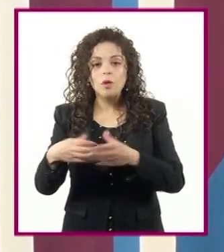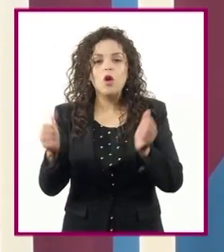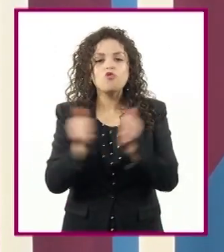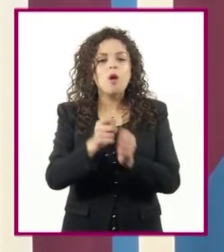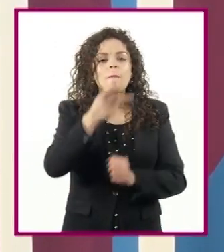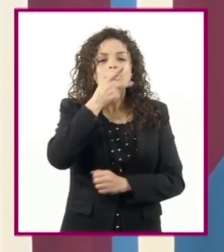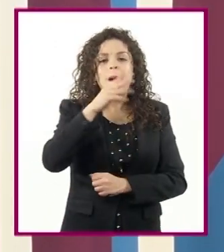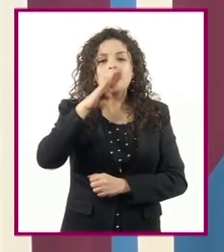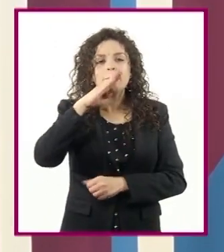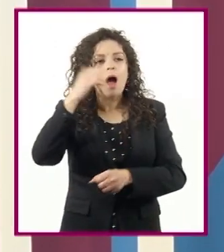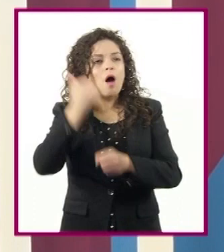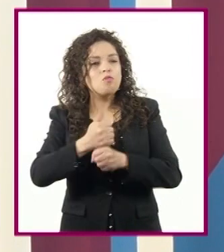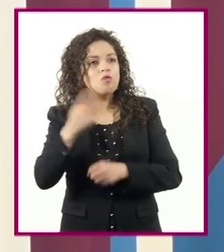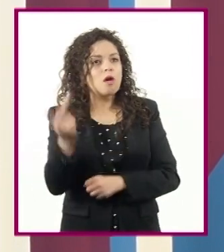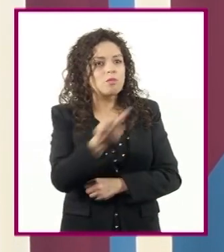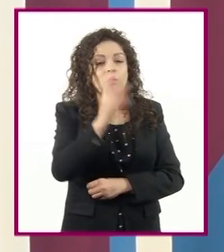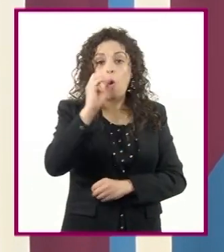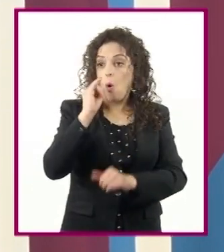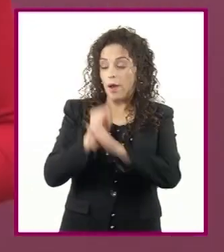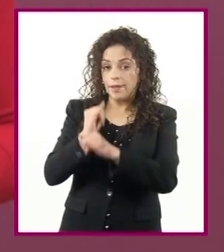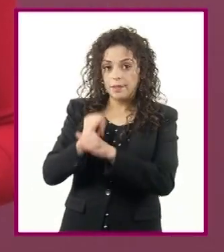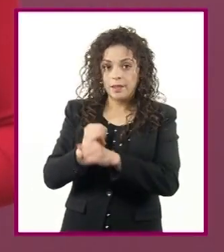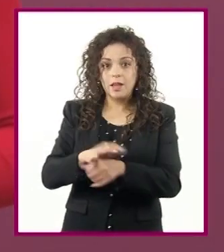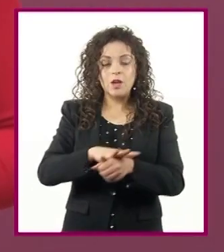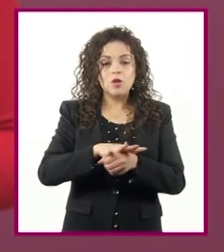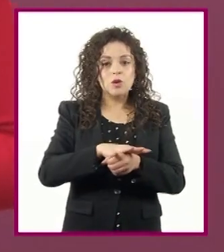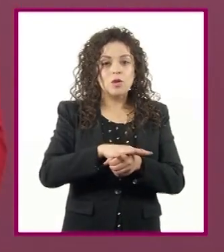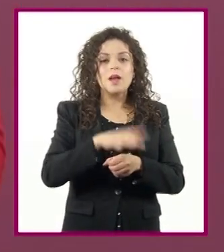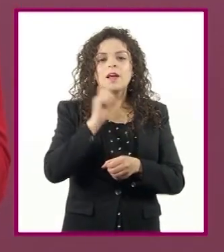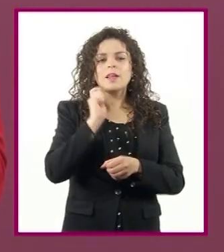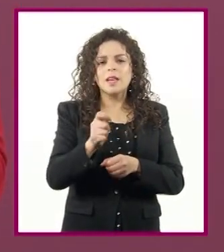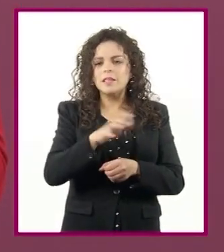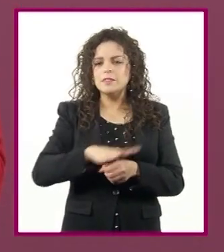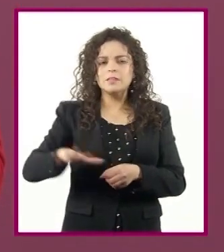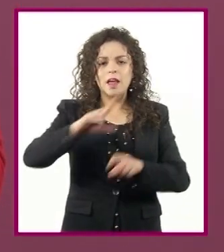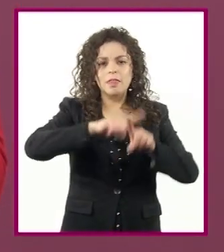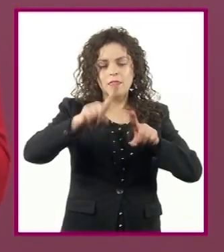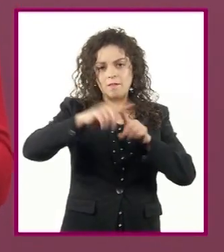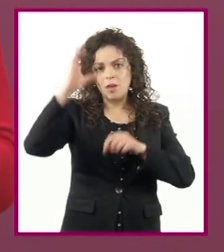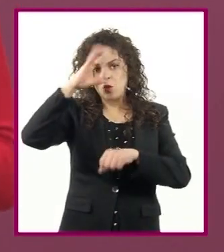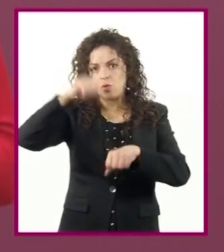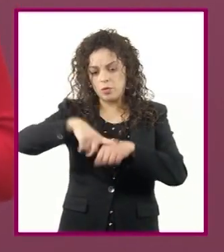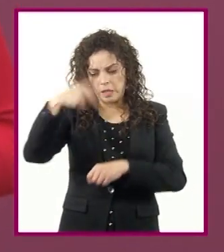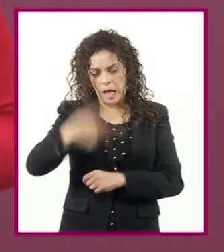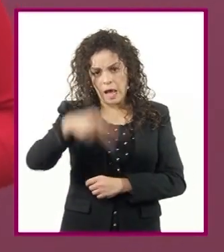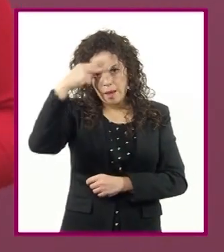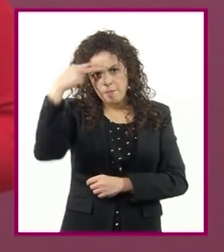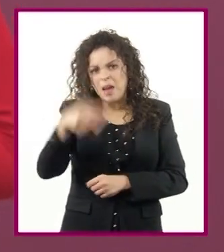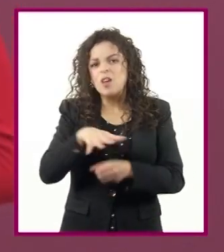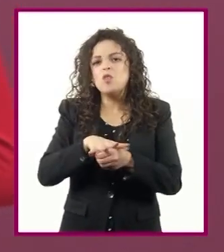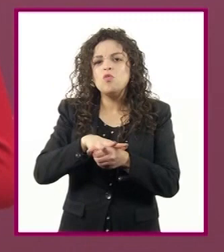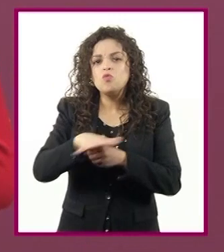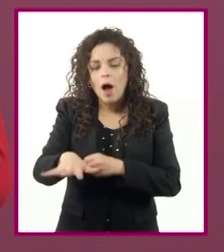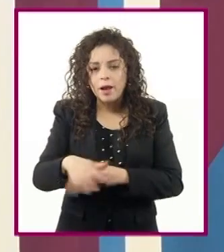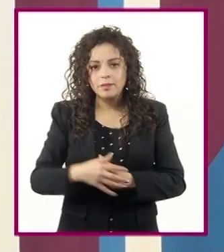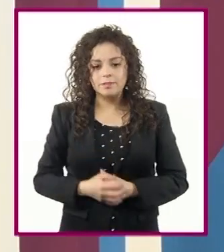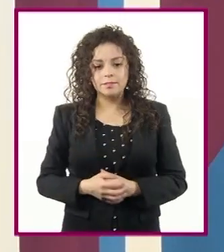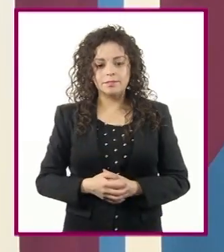padres, abuelos e internet, ¿cuáles son los elementos de la diversidad cultural de México que